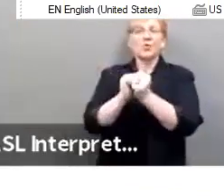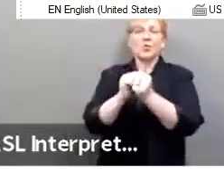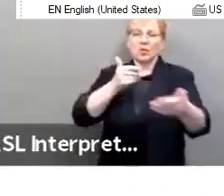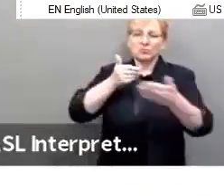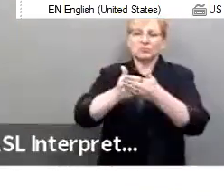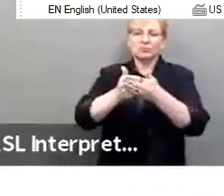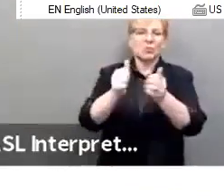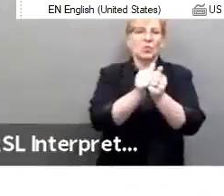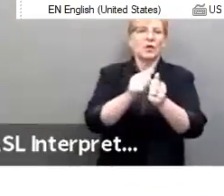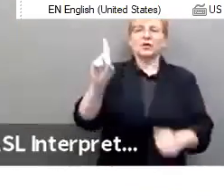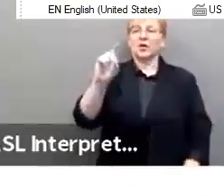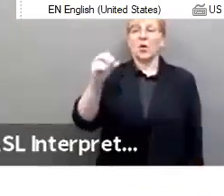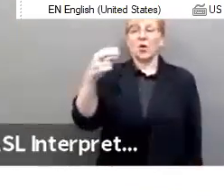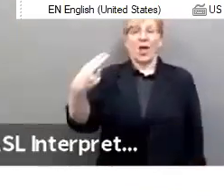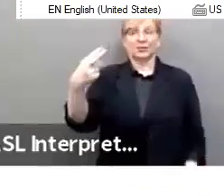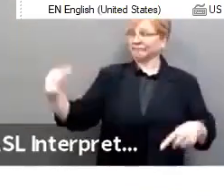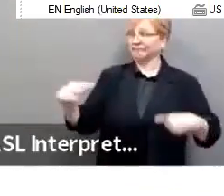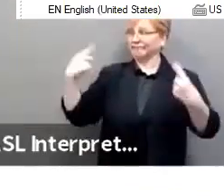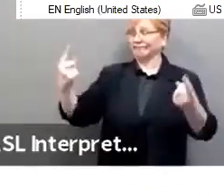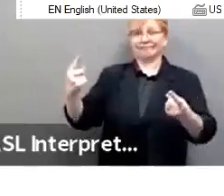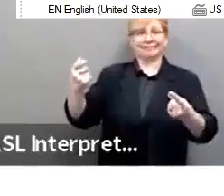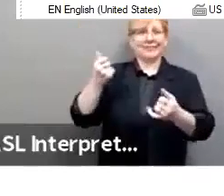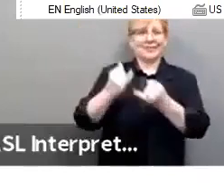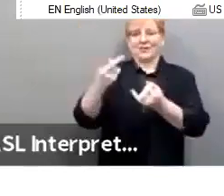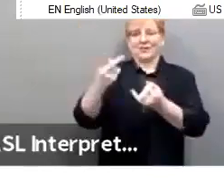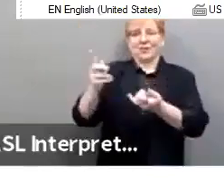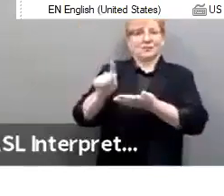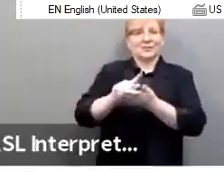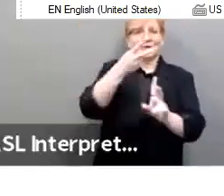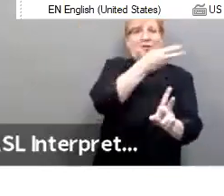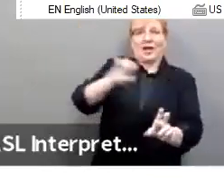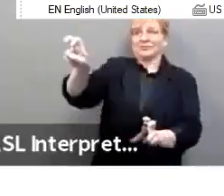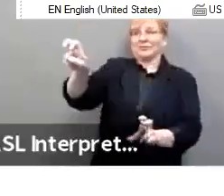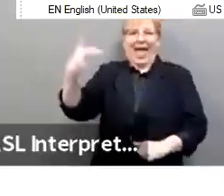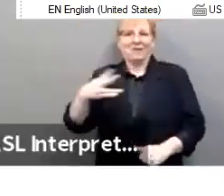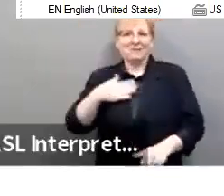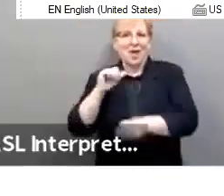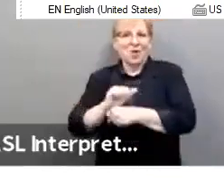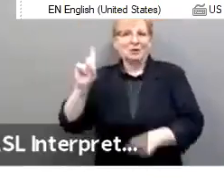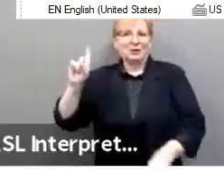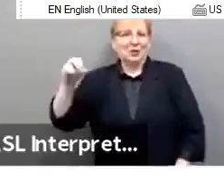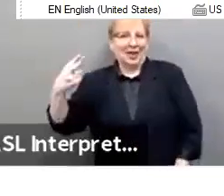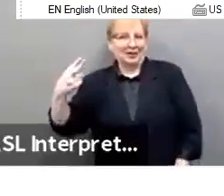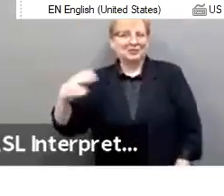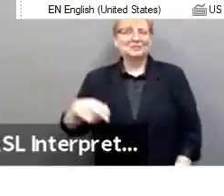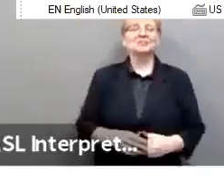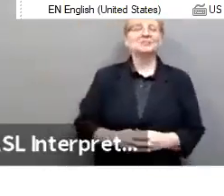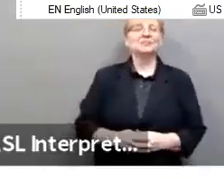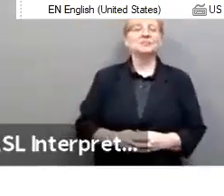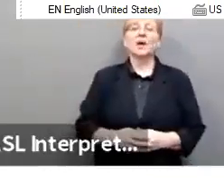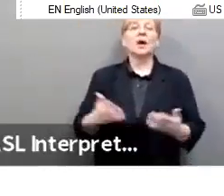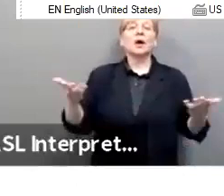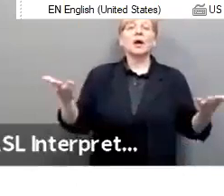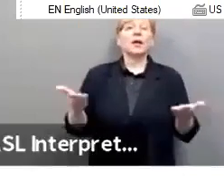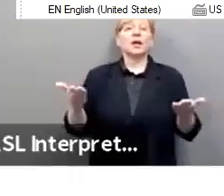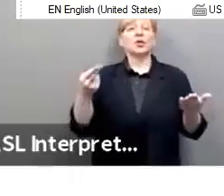este estado. Entonces, con usted, Dr. Grace. Gracias, señora gobernadora. Como usted sabe, es un honor servir y ha sido un honor